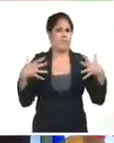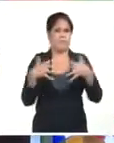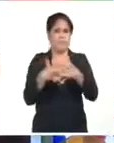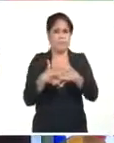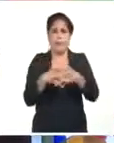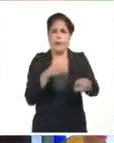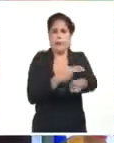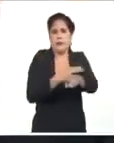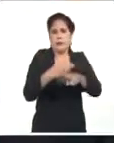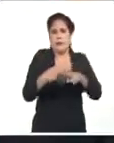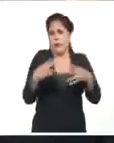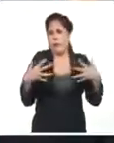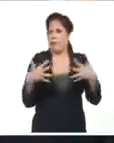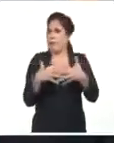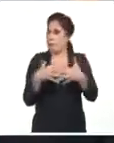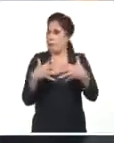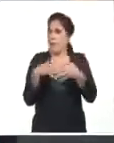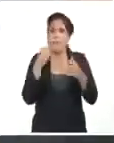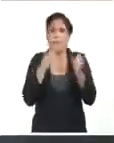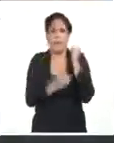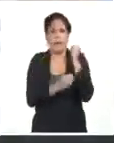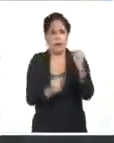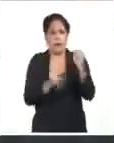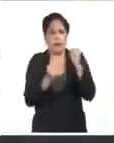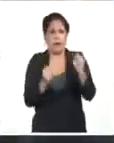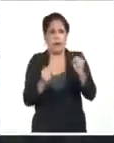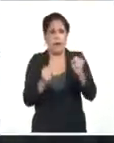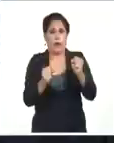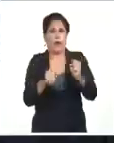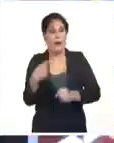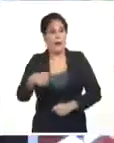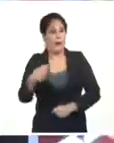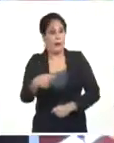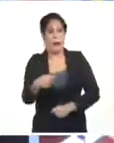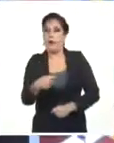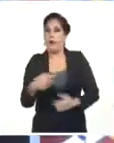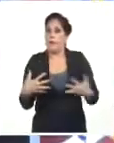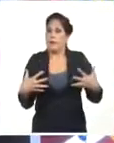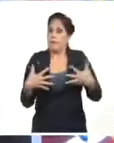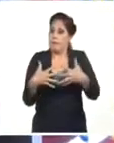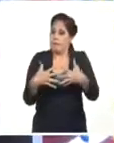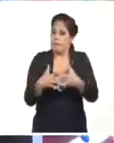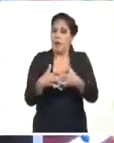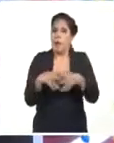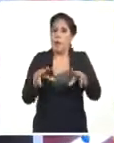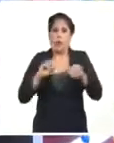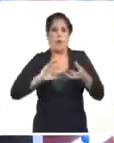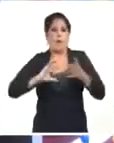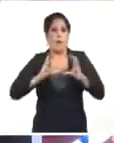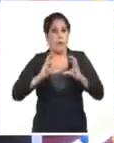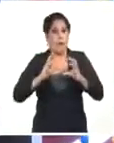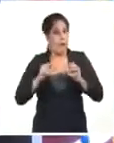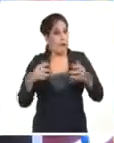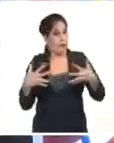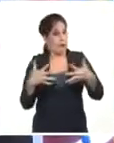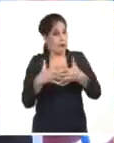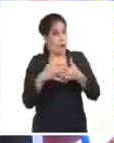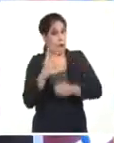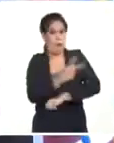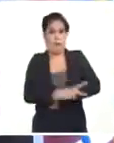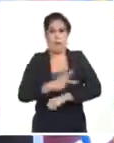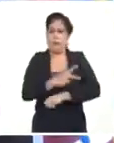los históricos vínculos de hermandad y fraternidad y consolidar una nueva etapa en la relación